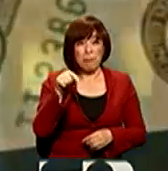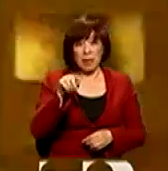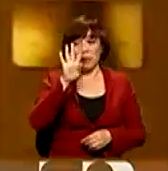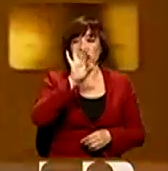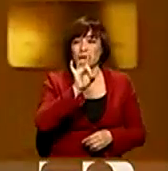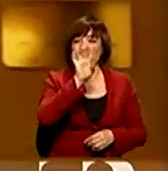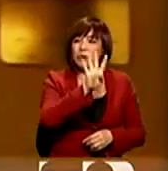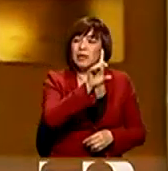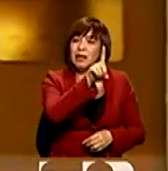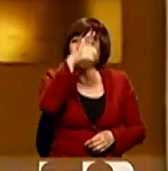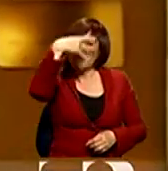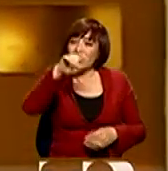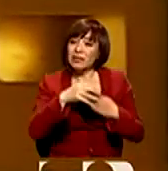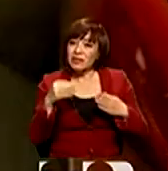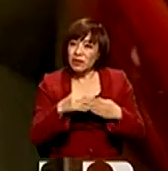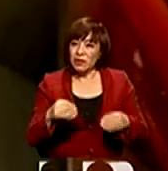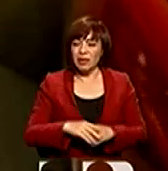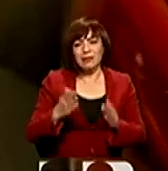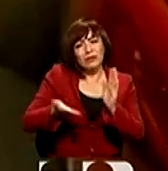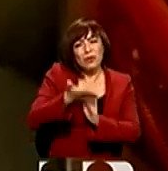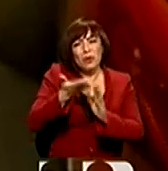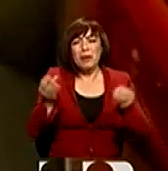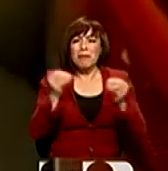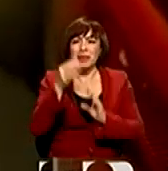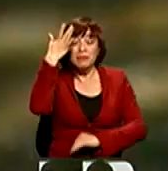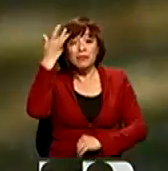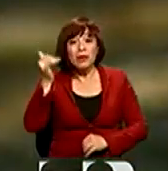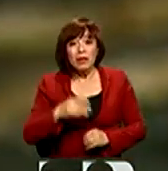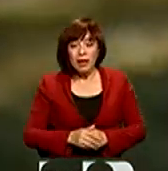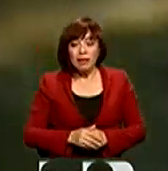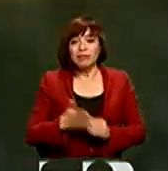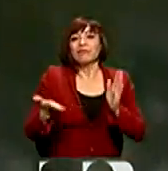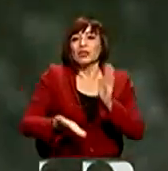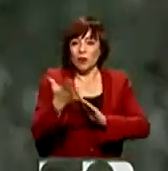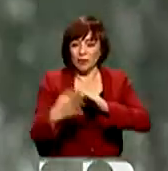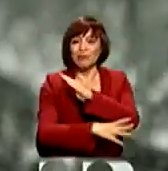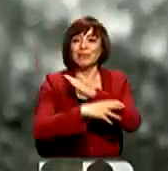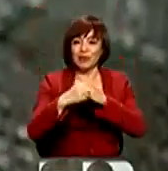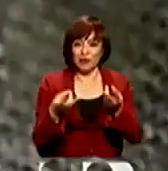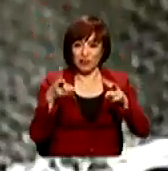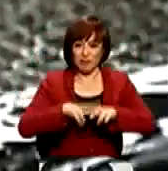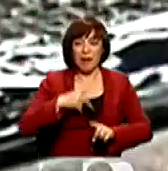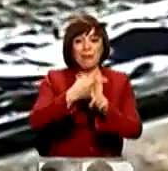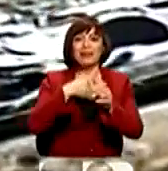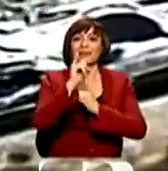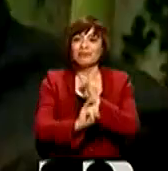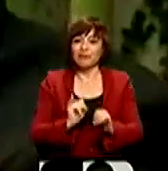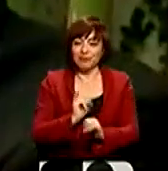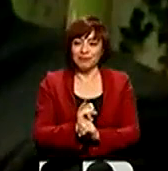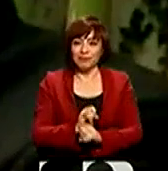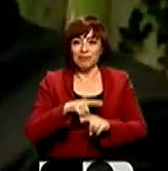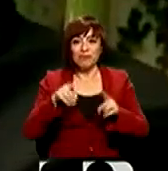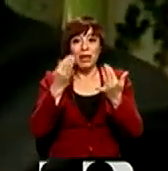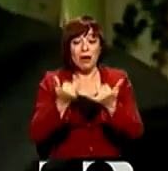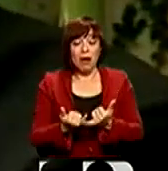dólares. Según el régimen, el incremento en este rubro toma en cuenta la subida del precio del petróleo en los mercados internacionales, aunque para